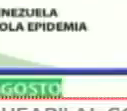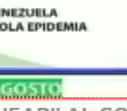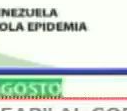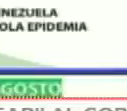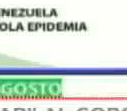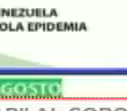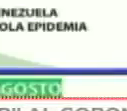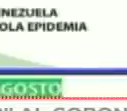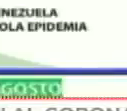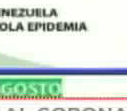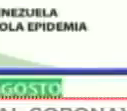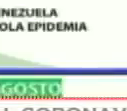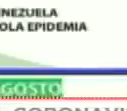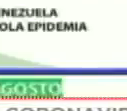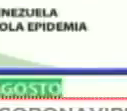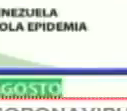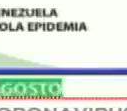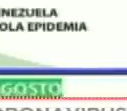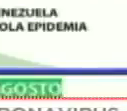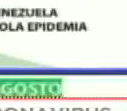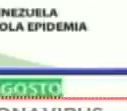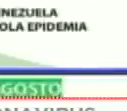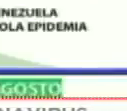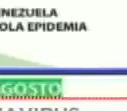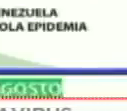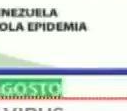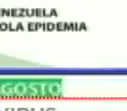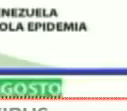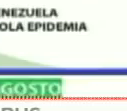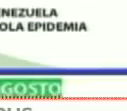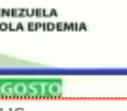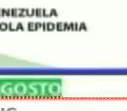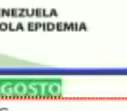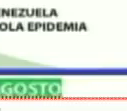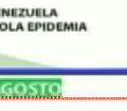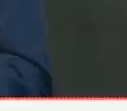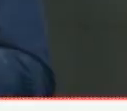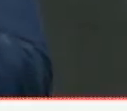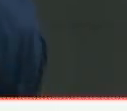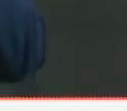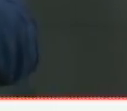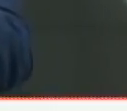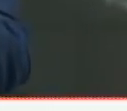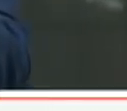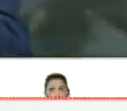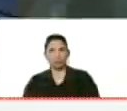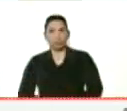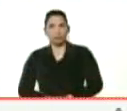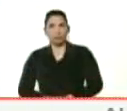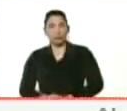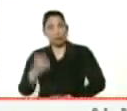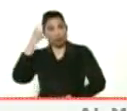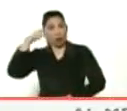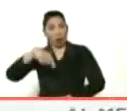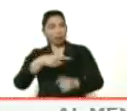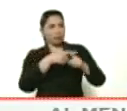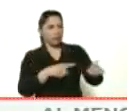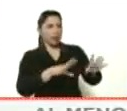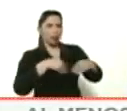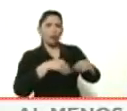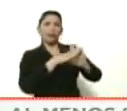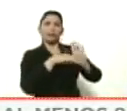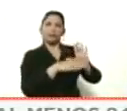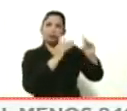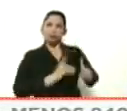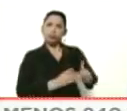intensivos y tendríamos 5.148 fallecidos aproximadamente al día de hoy. Esa es la diferencia de tomar decisiones a tiempo.